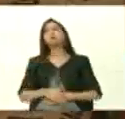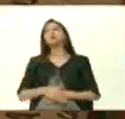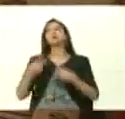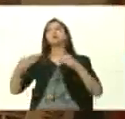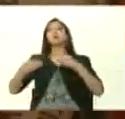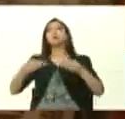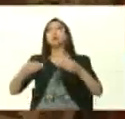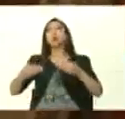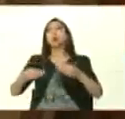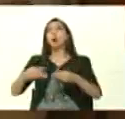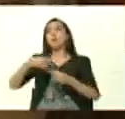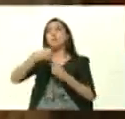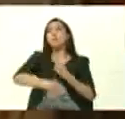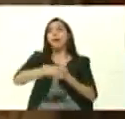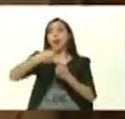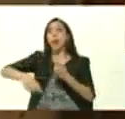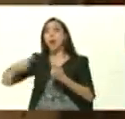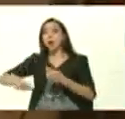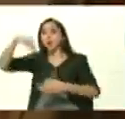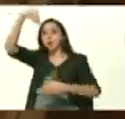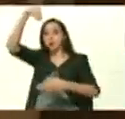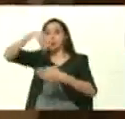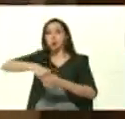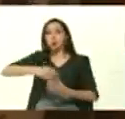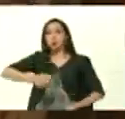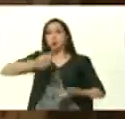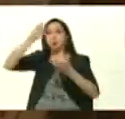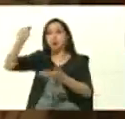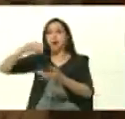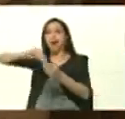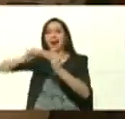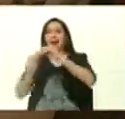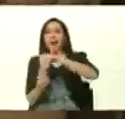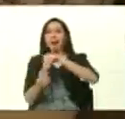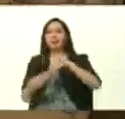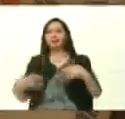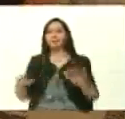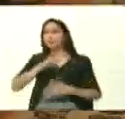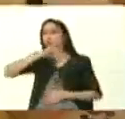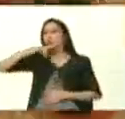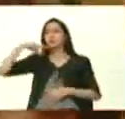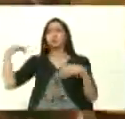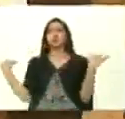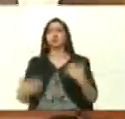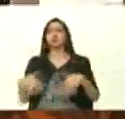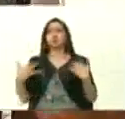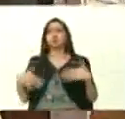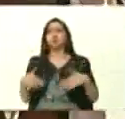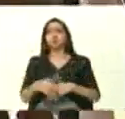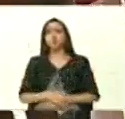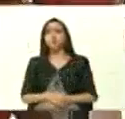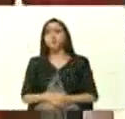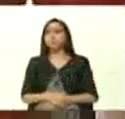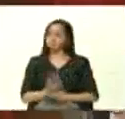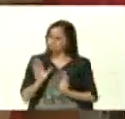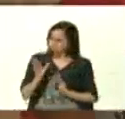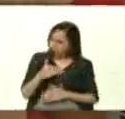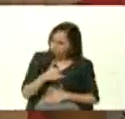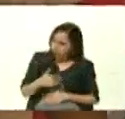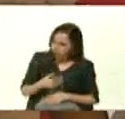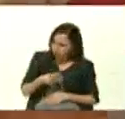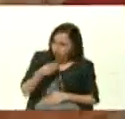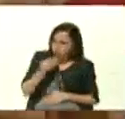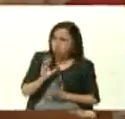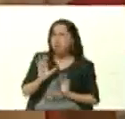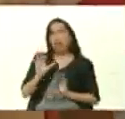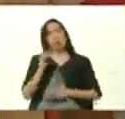correcto. Vamos a meter esto en las bolsas CLAP. Un dulcito, una mermelada de plátano. Sí, pues, si quiere puede disgustarlo, de verdad que estoy a